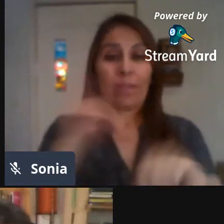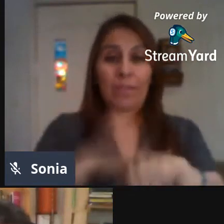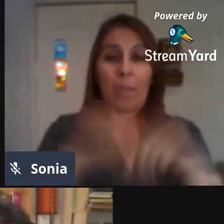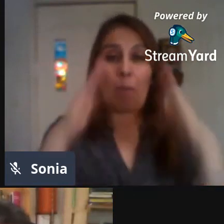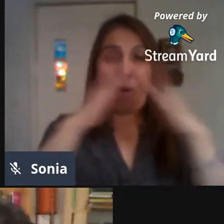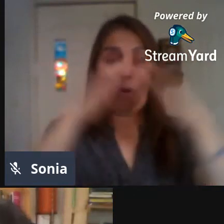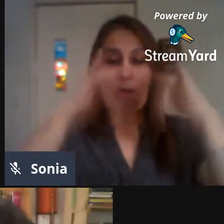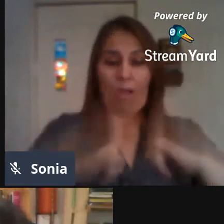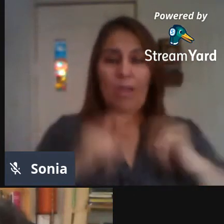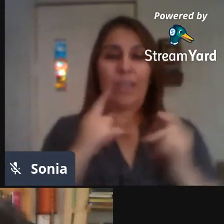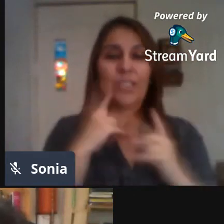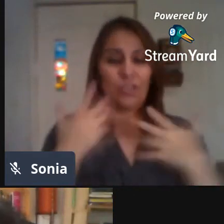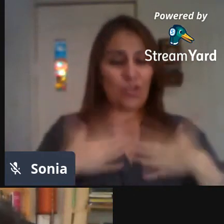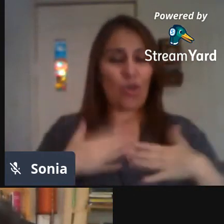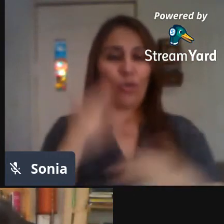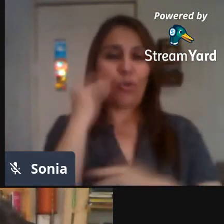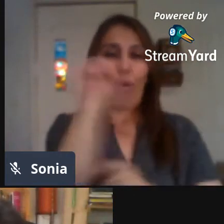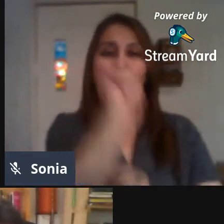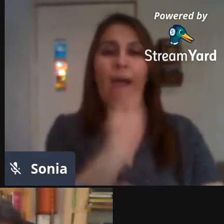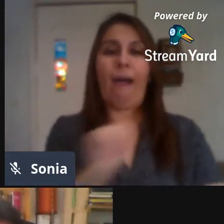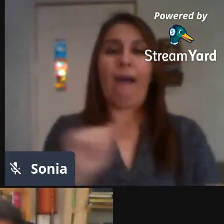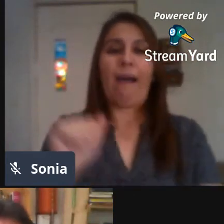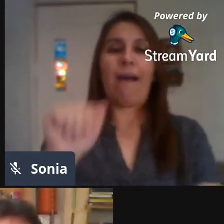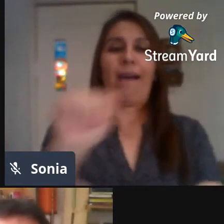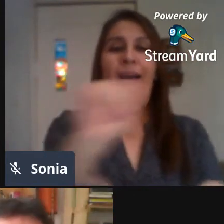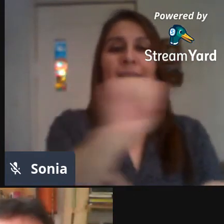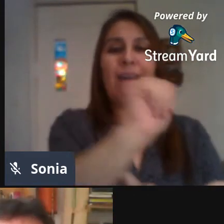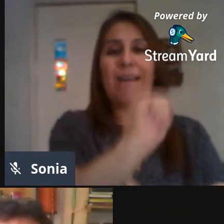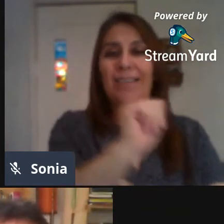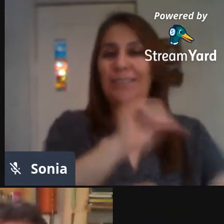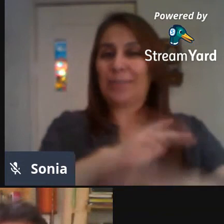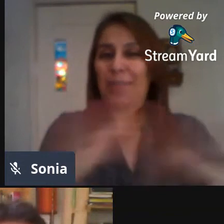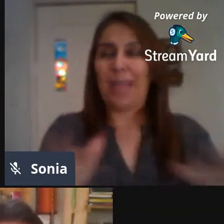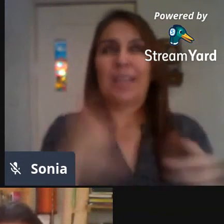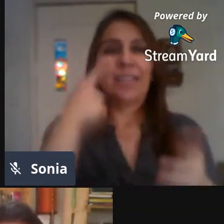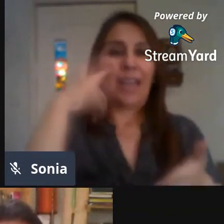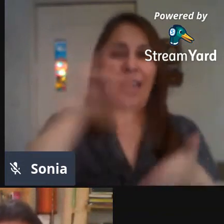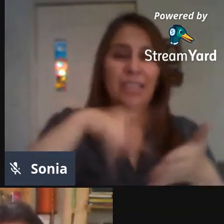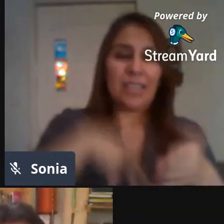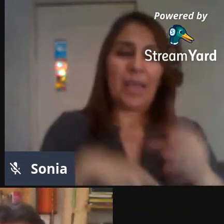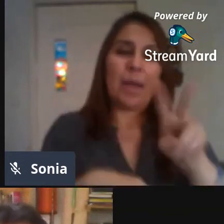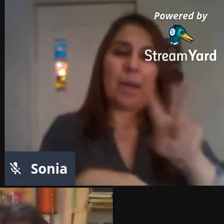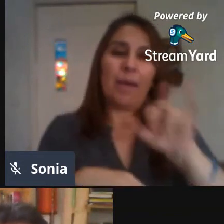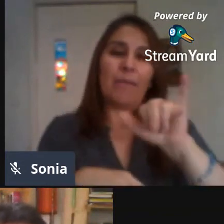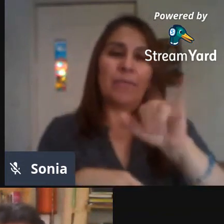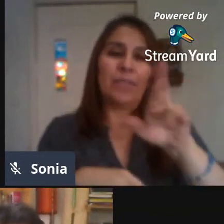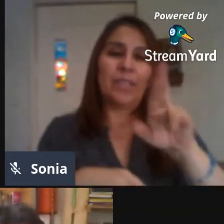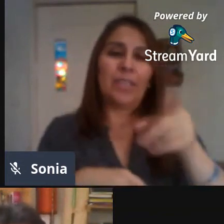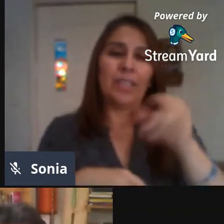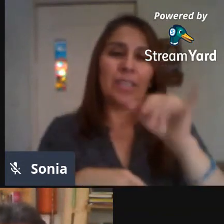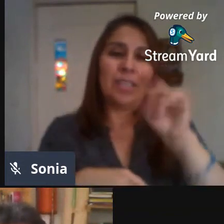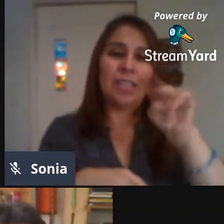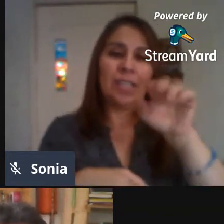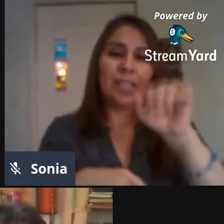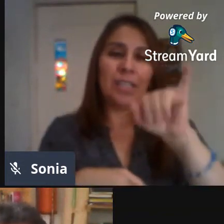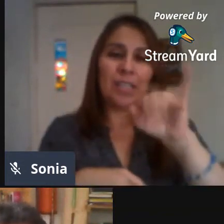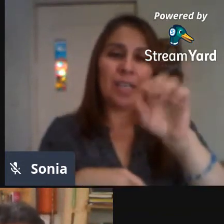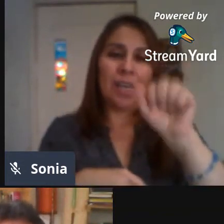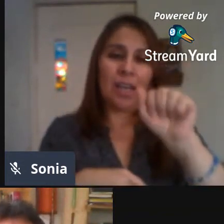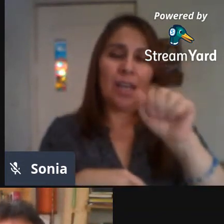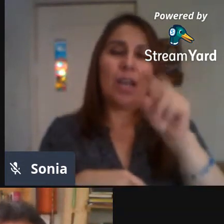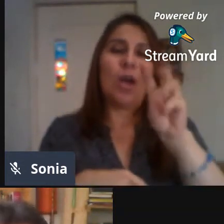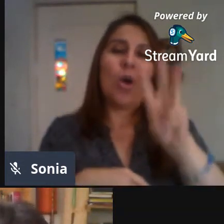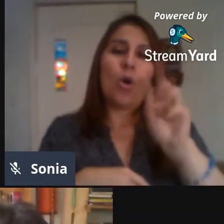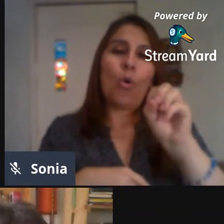solo mujeres entonces ya pasé por virginia wolf reto mes de plan a alexis que la tenía ahí